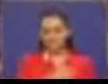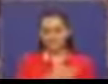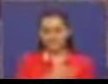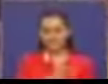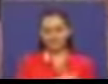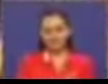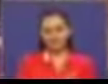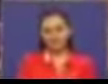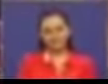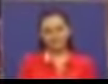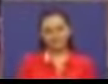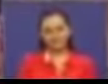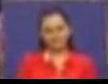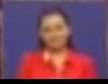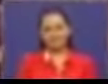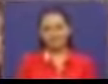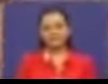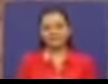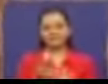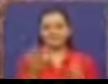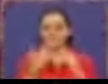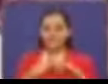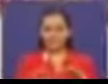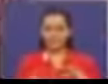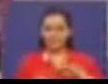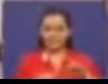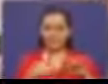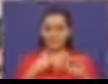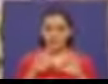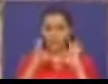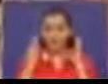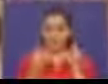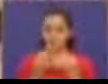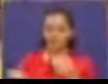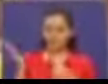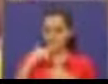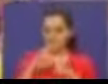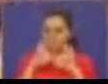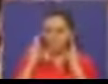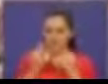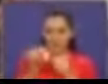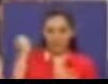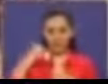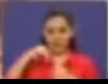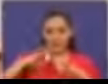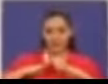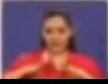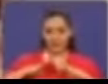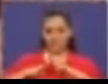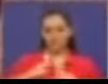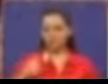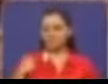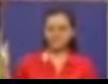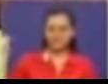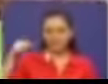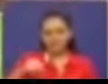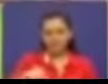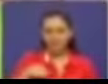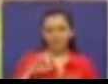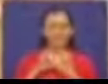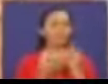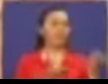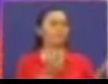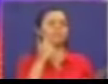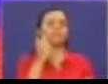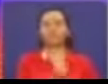Bueno, como siempre, por eso a la familia no le gusta pasear conmigo, porque yo paso trabajando. Entonces, cuando veníamos por tierra, me